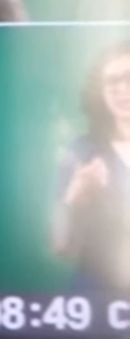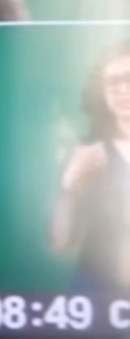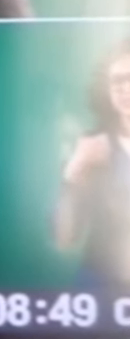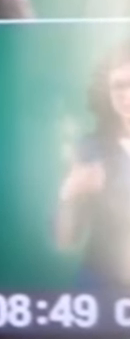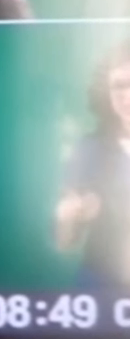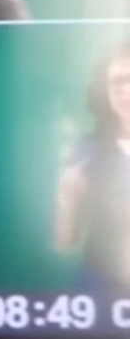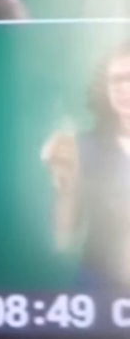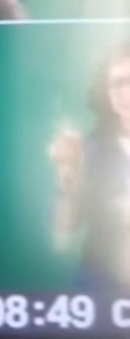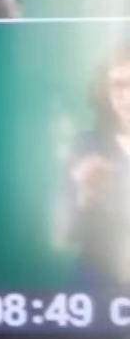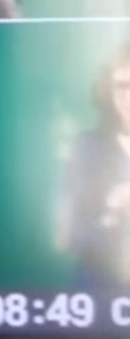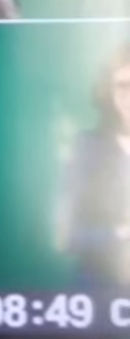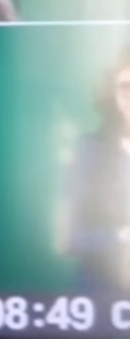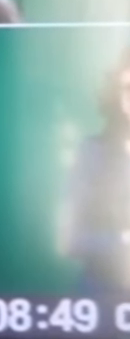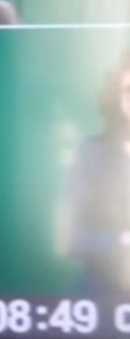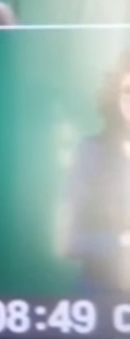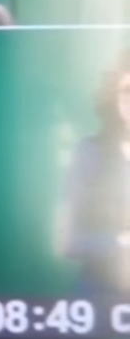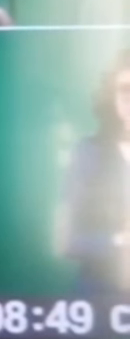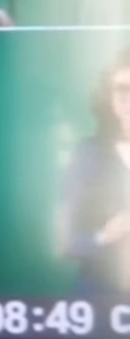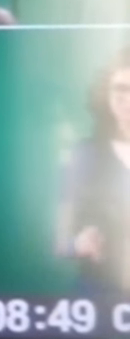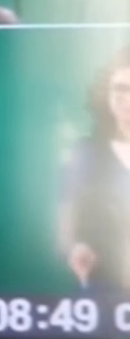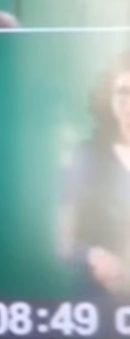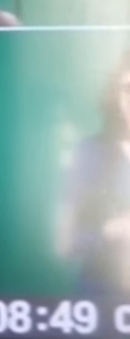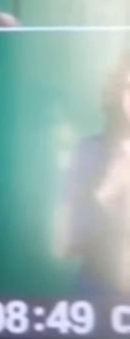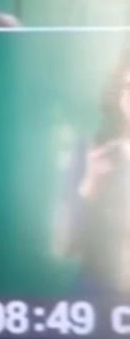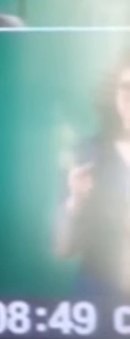6 meses, como 5,